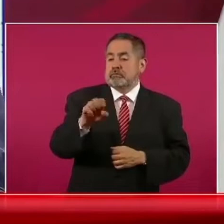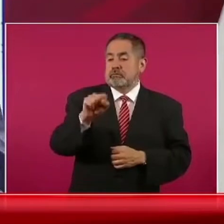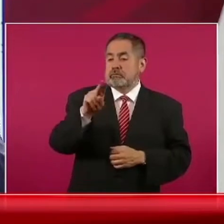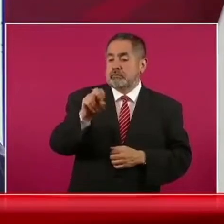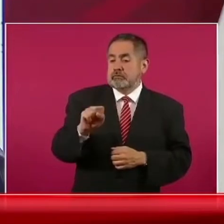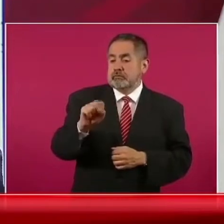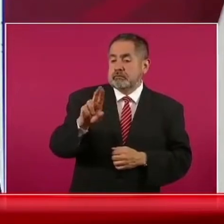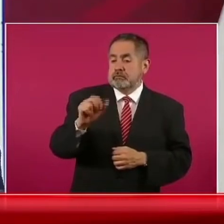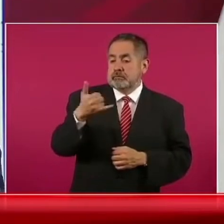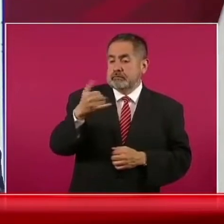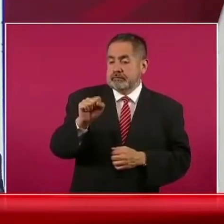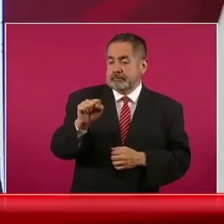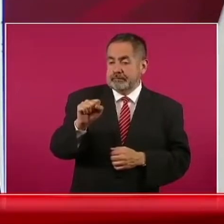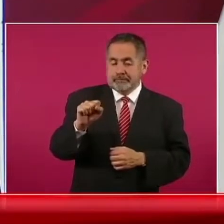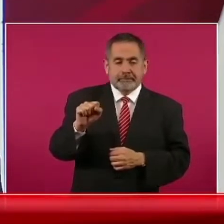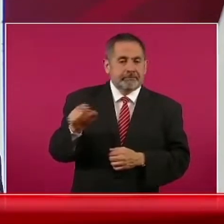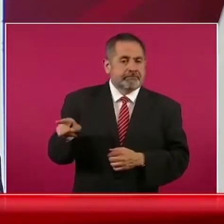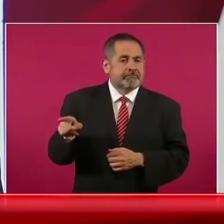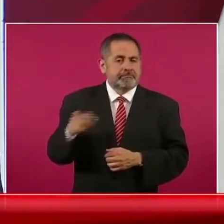Reyes heroles